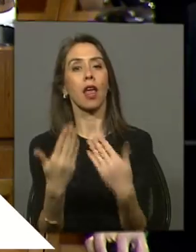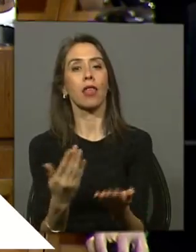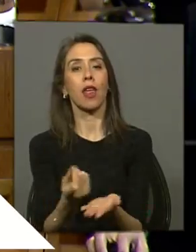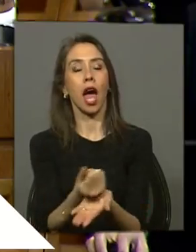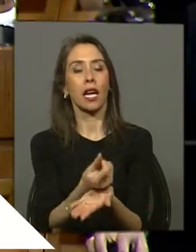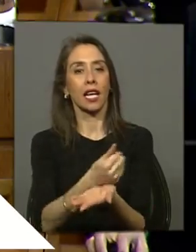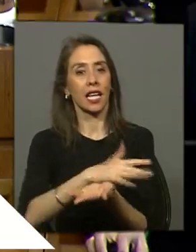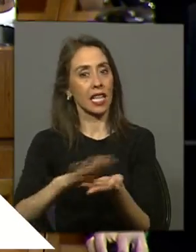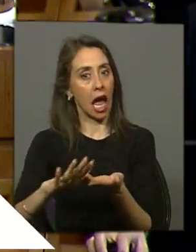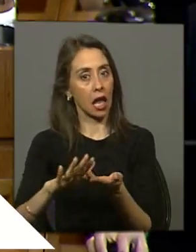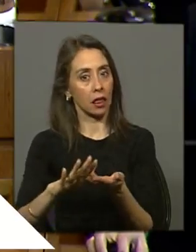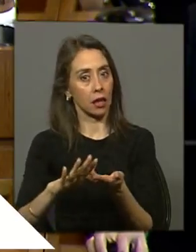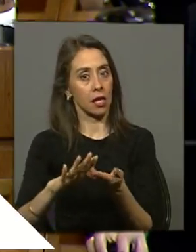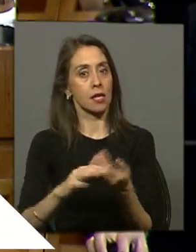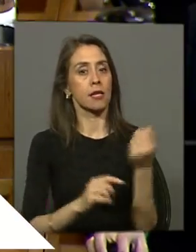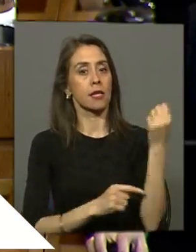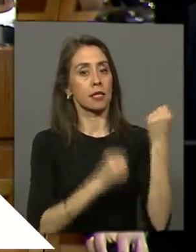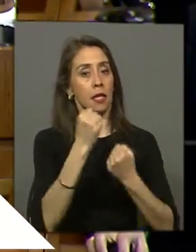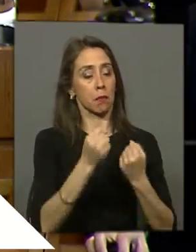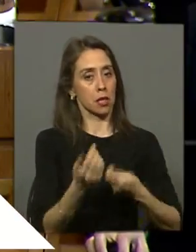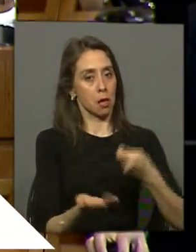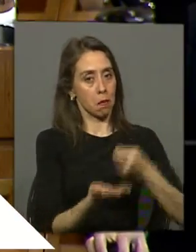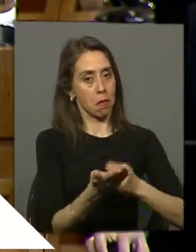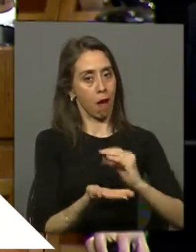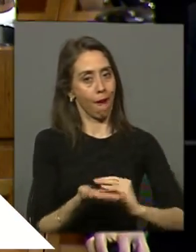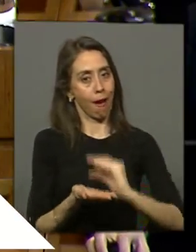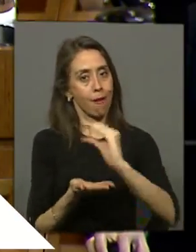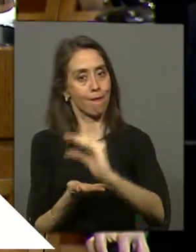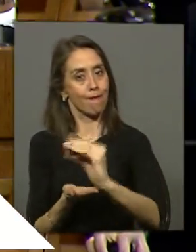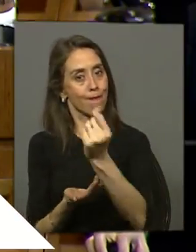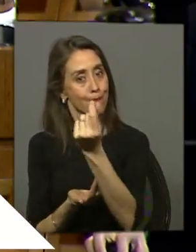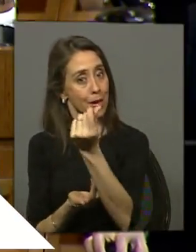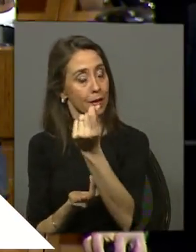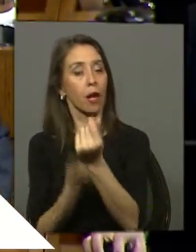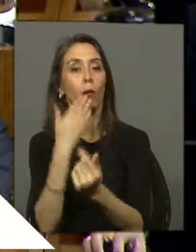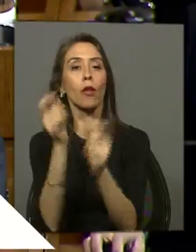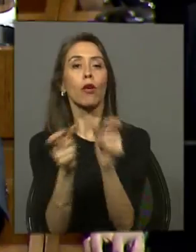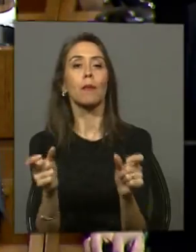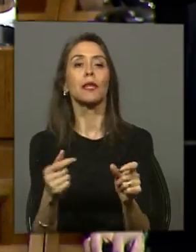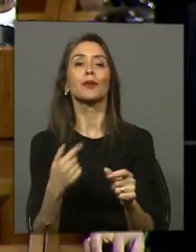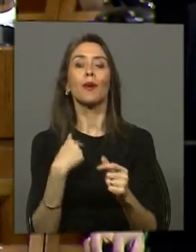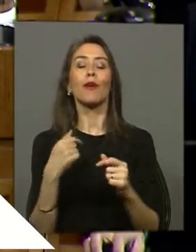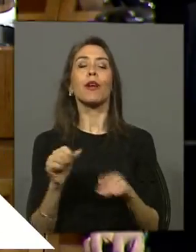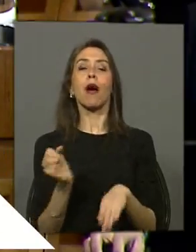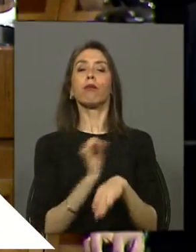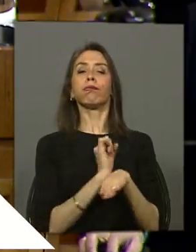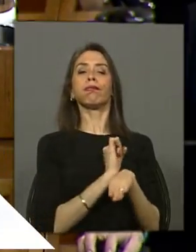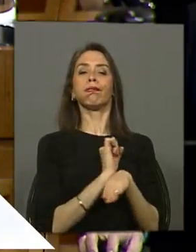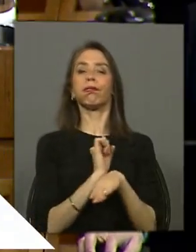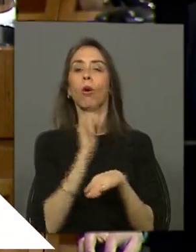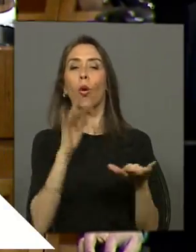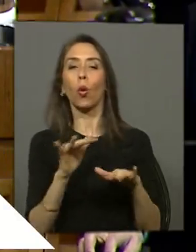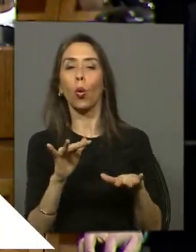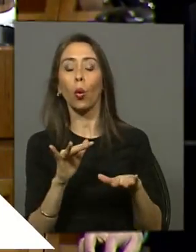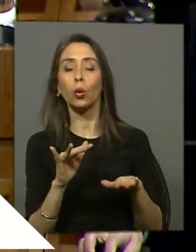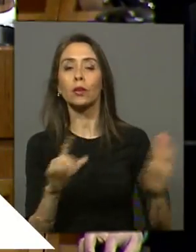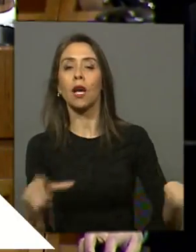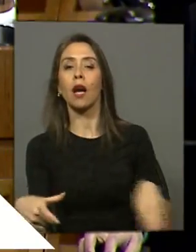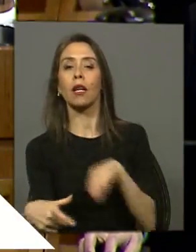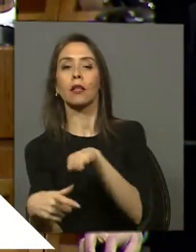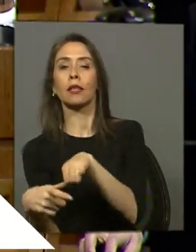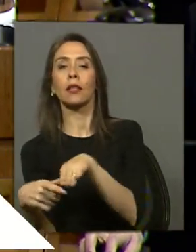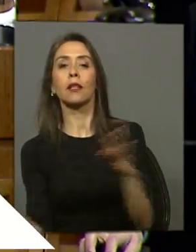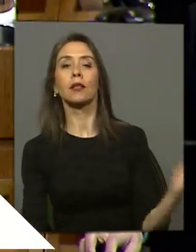compensación a aquellos usuarios de los estacionamientos de acceso público